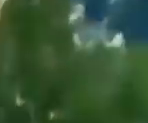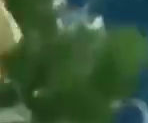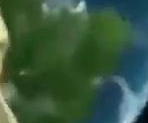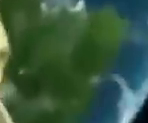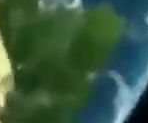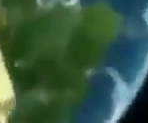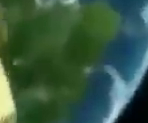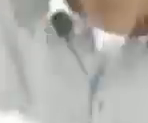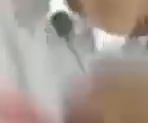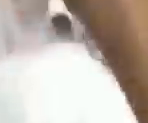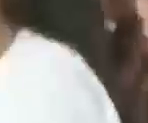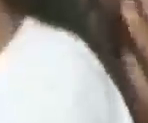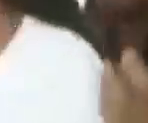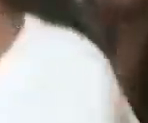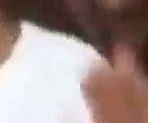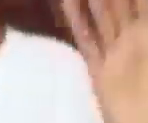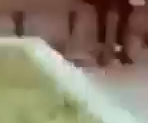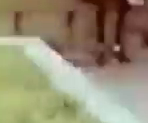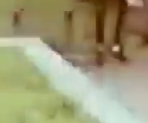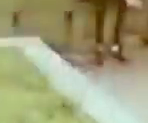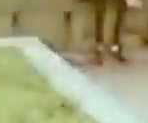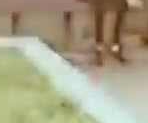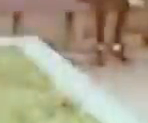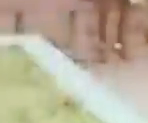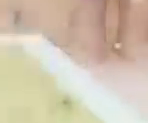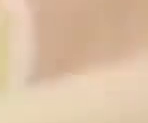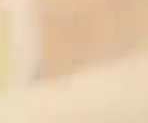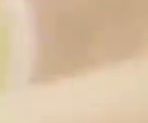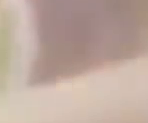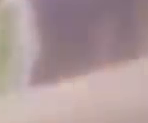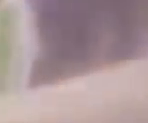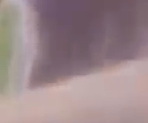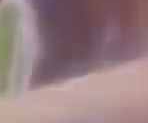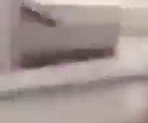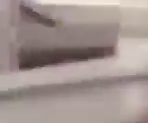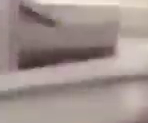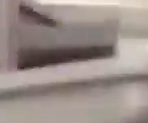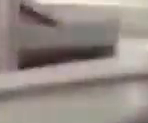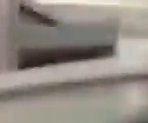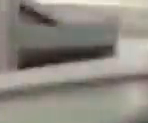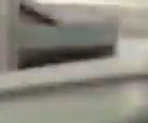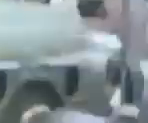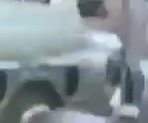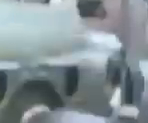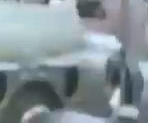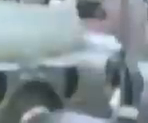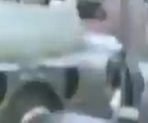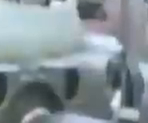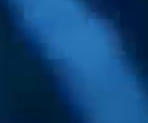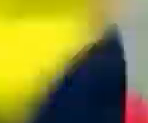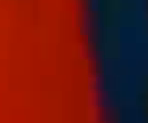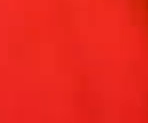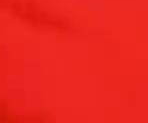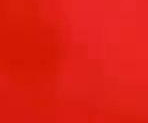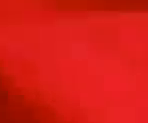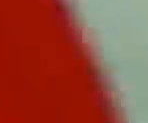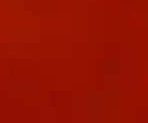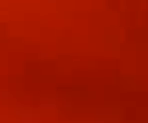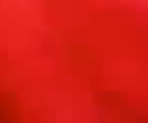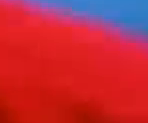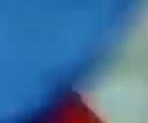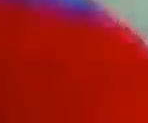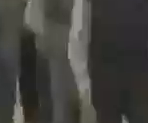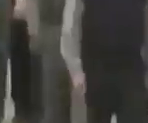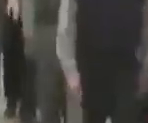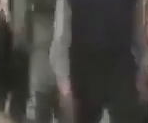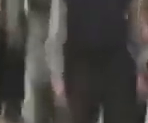Venezuela para que Venezuela sea una poderosa base moral y espiritual para hacer libre a toda la América Latina